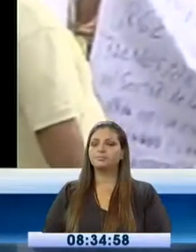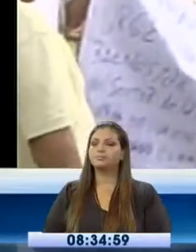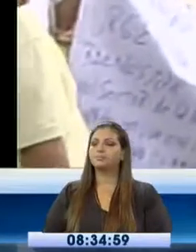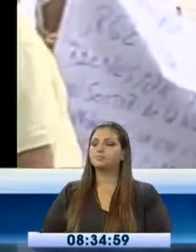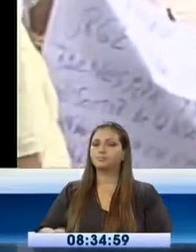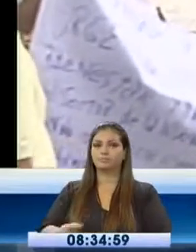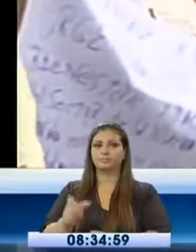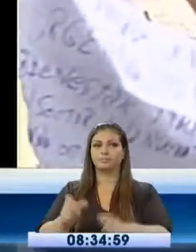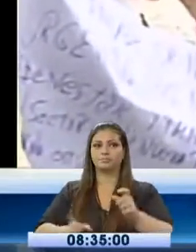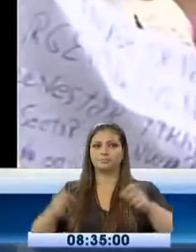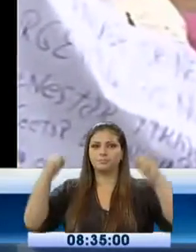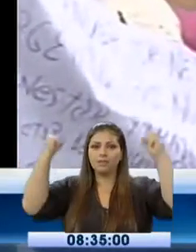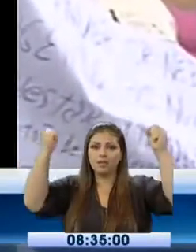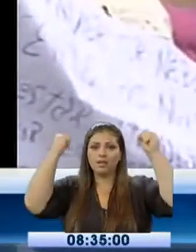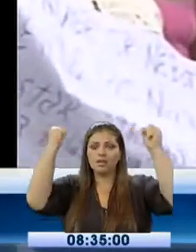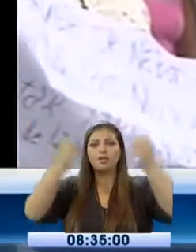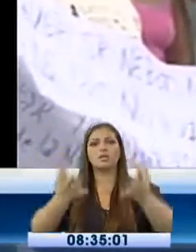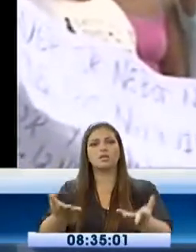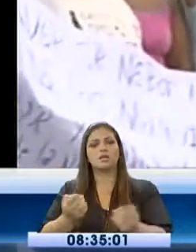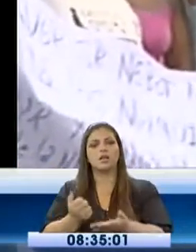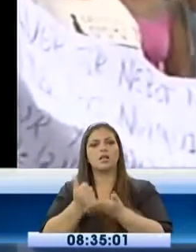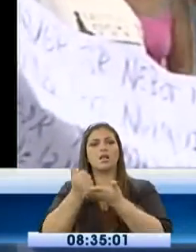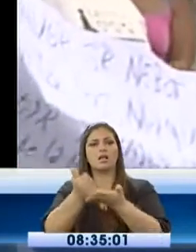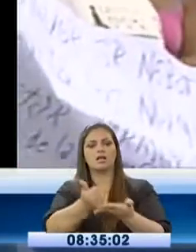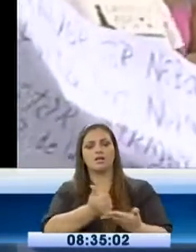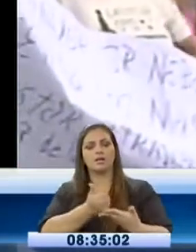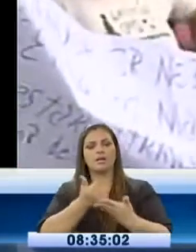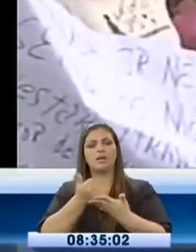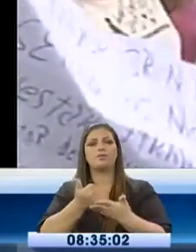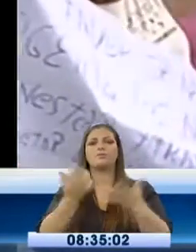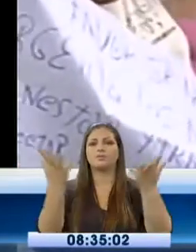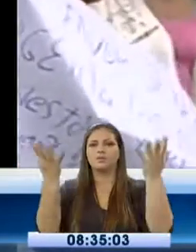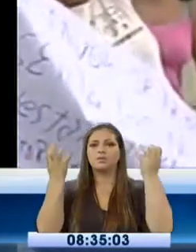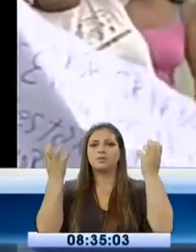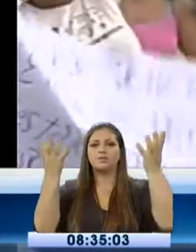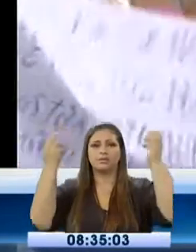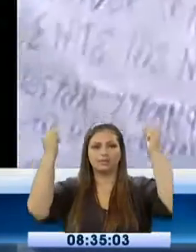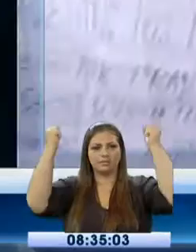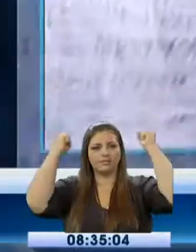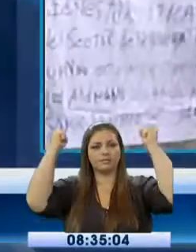para dárselos a conocer. Es el informe, entonces vamos a regresar con nuestros compañeros.